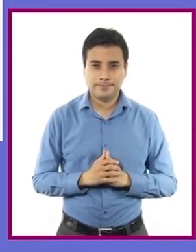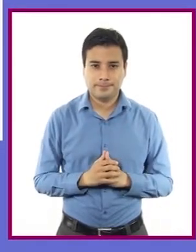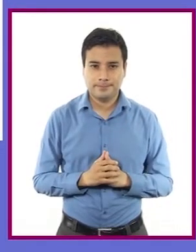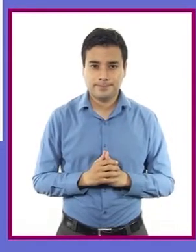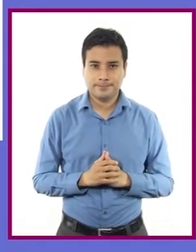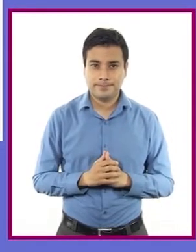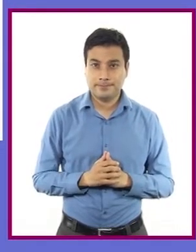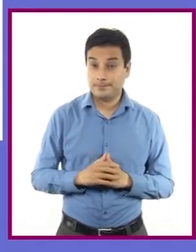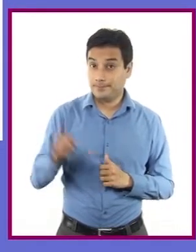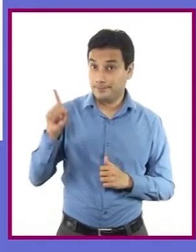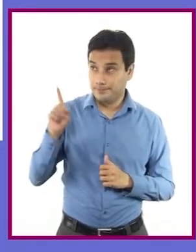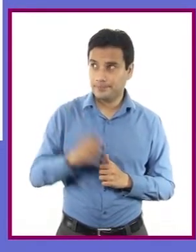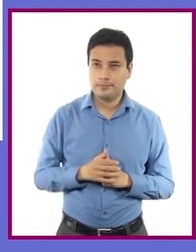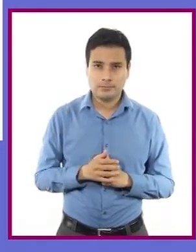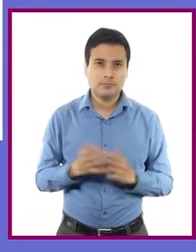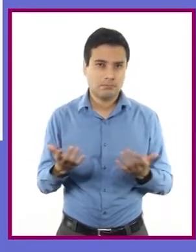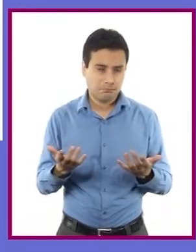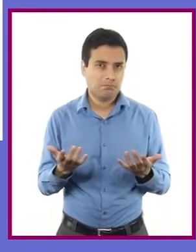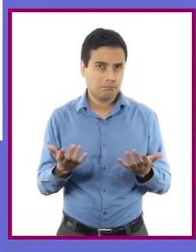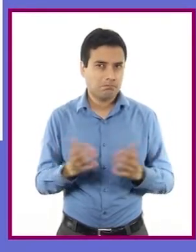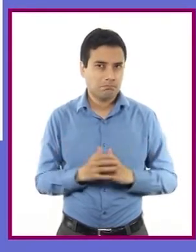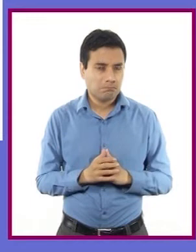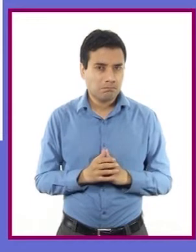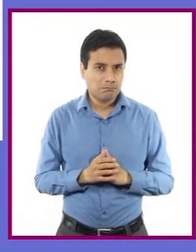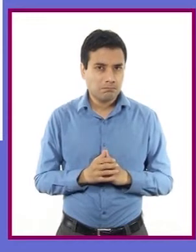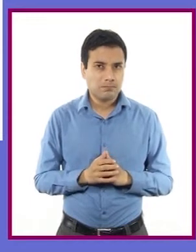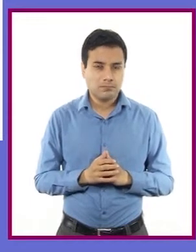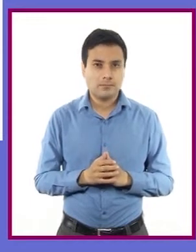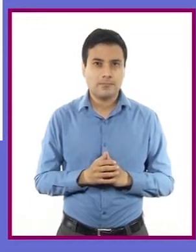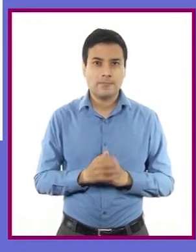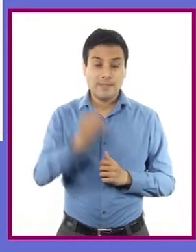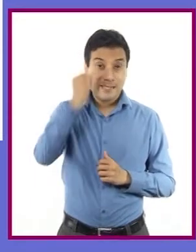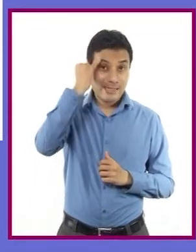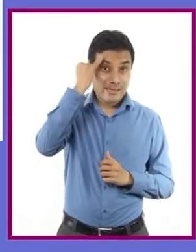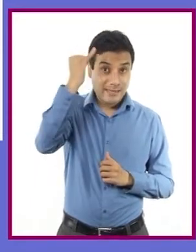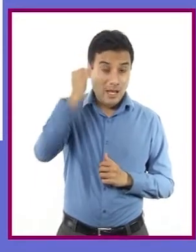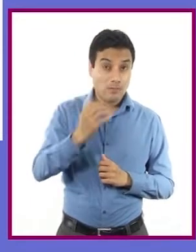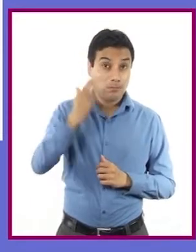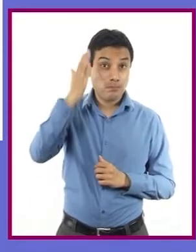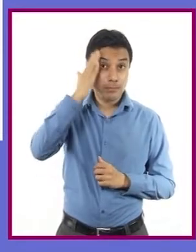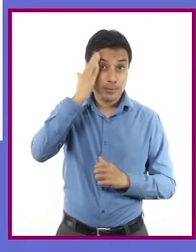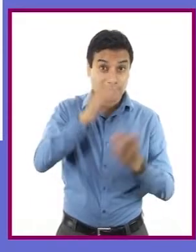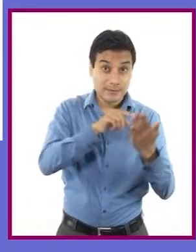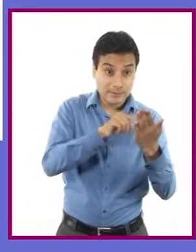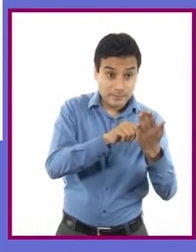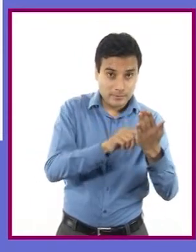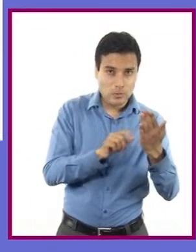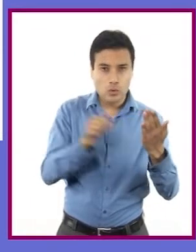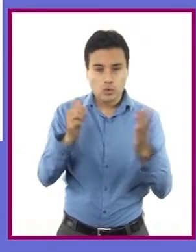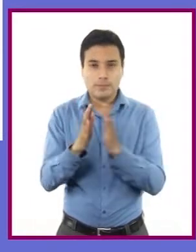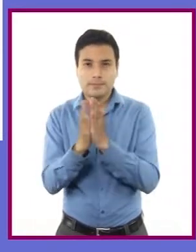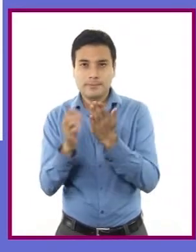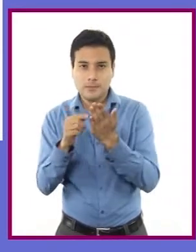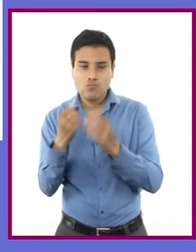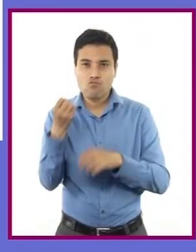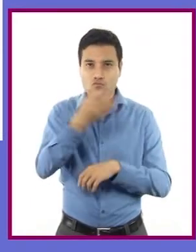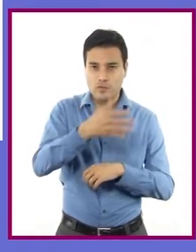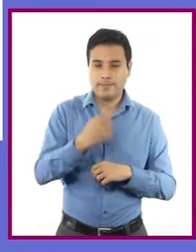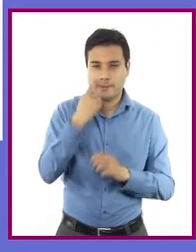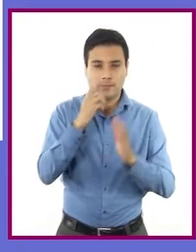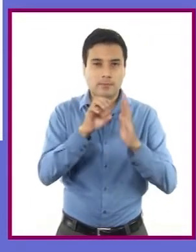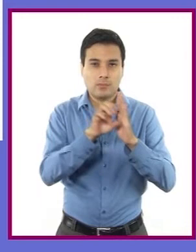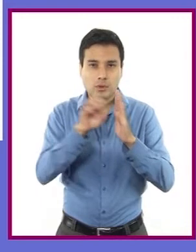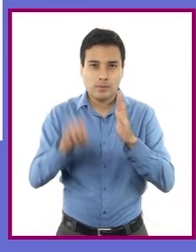Estas ideas son complementarias porque enriquecen la idea principal. Por ejemplo, el texto que dice que México dispone de